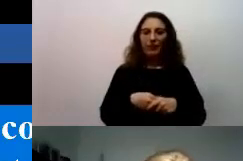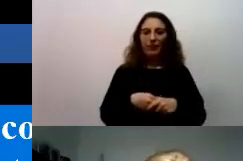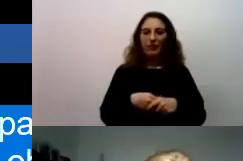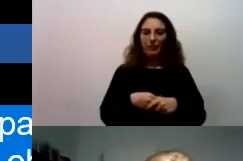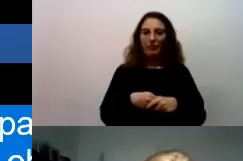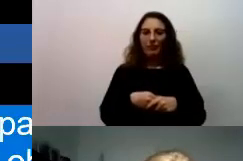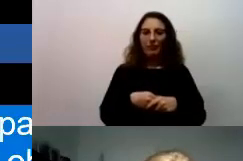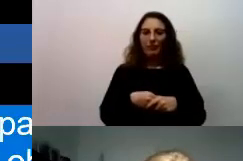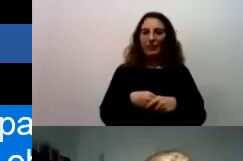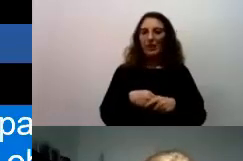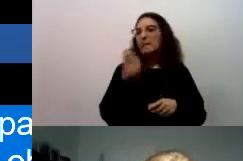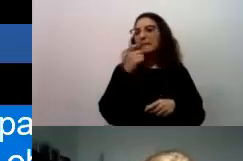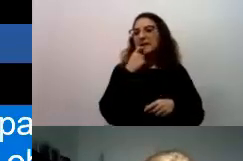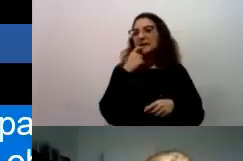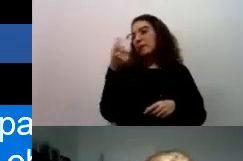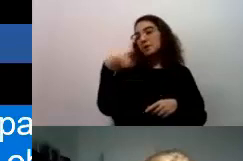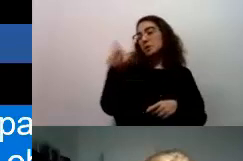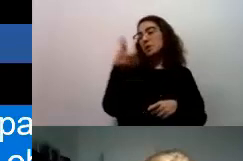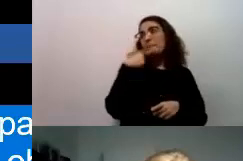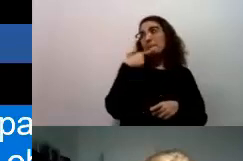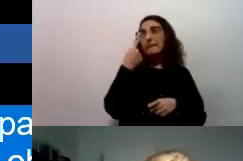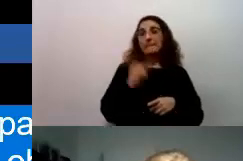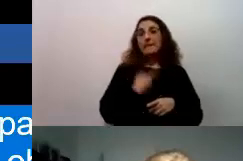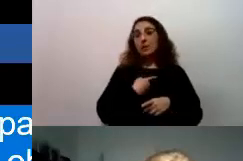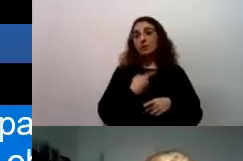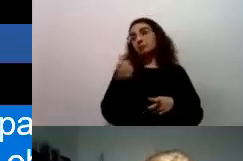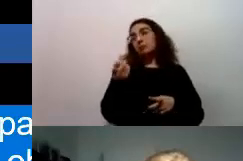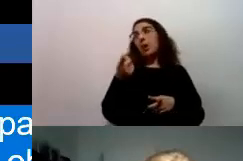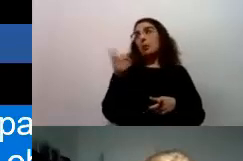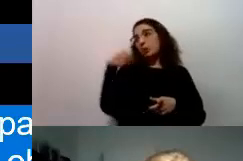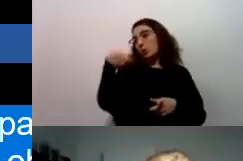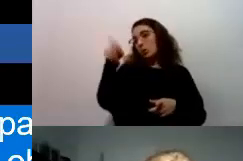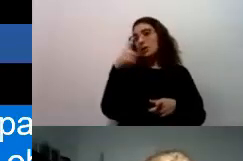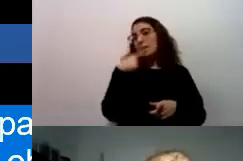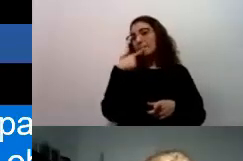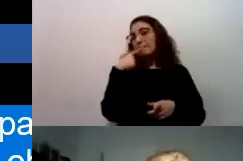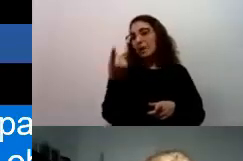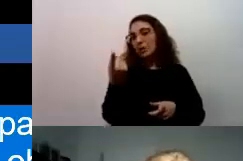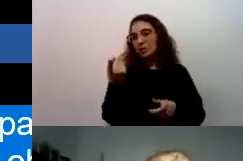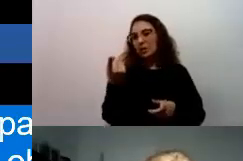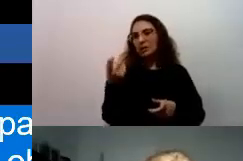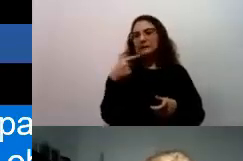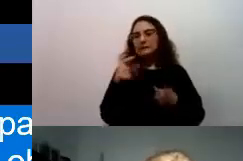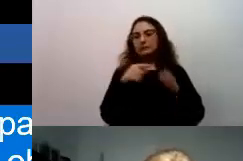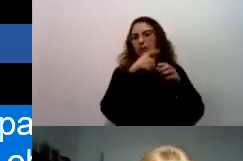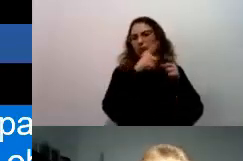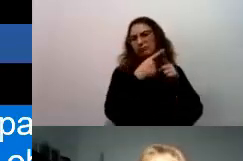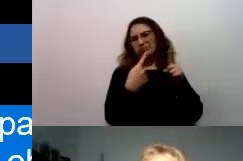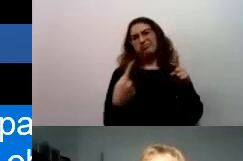Si ustedes me preguntan, ustedes se podrían preguntar, después de este extenso fallo,